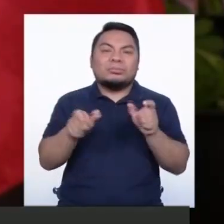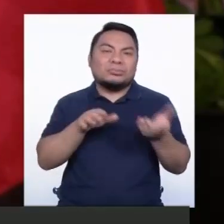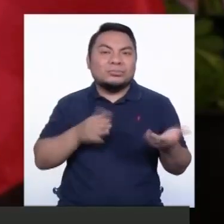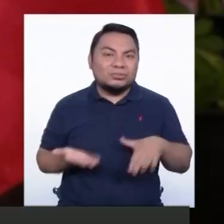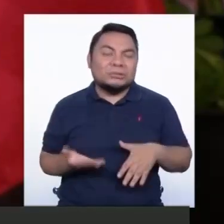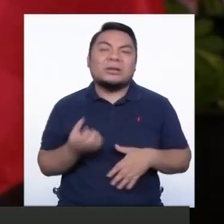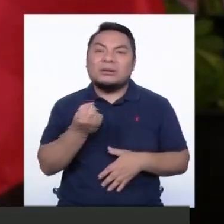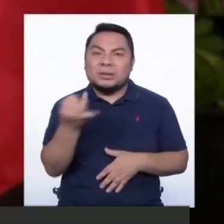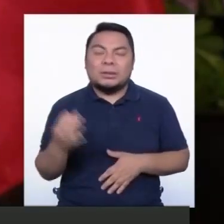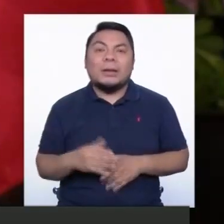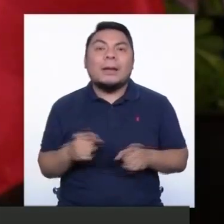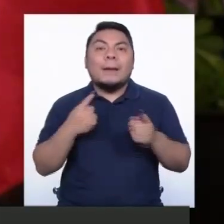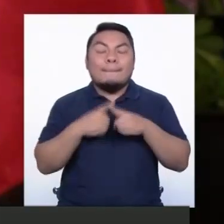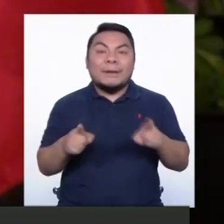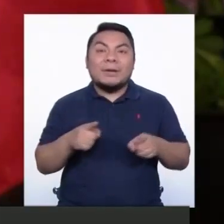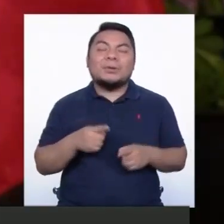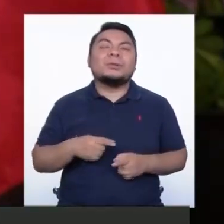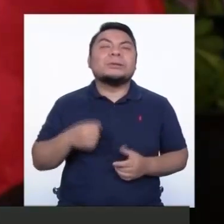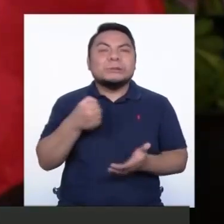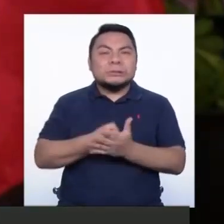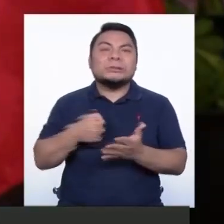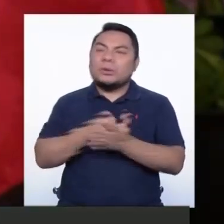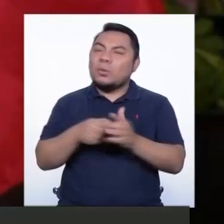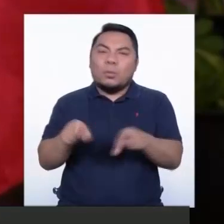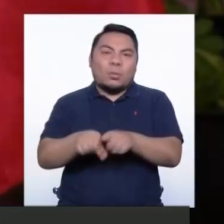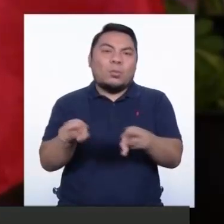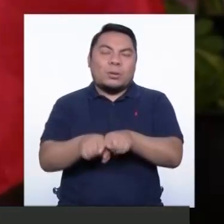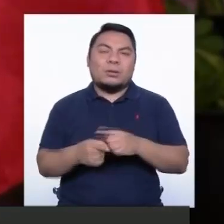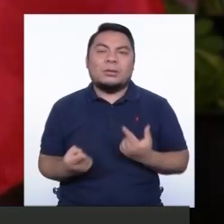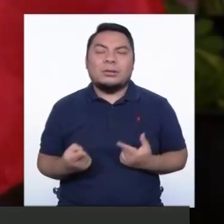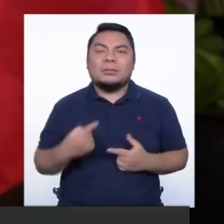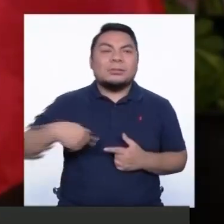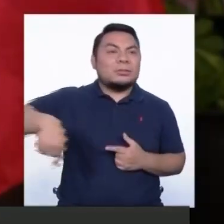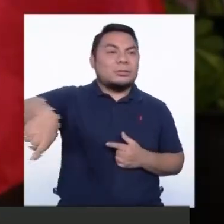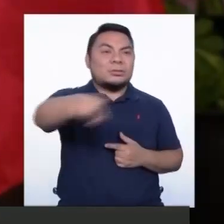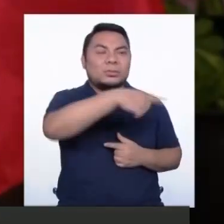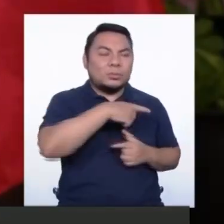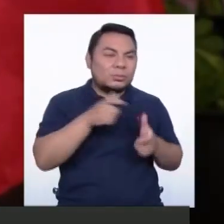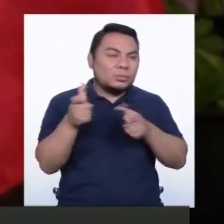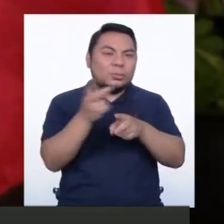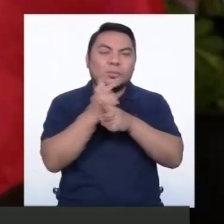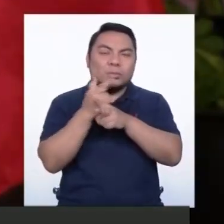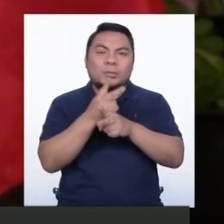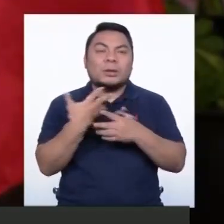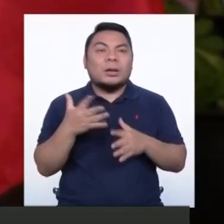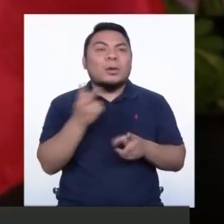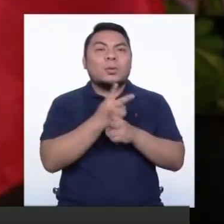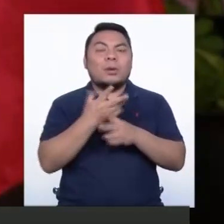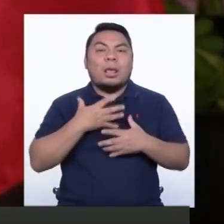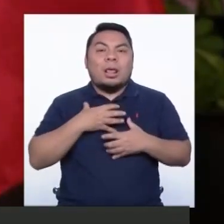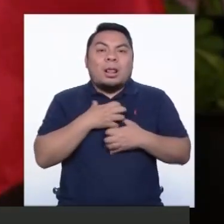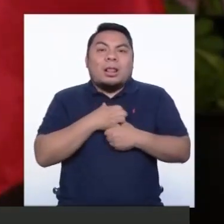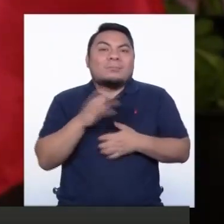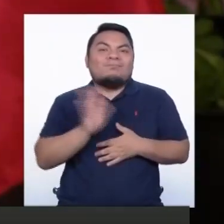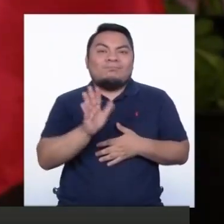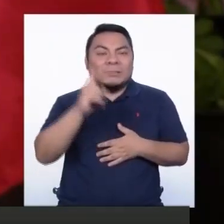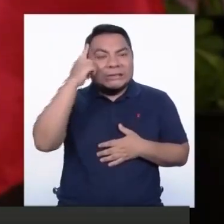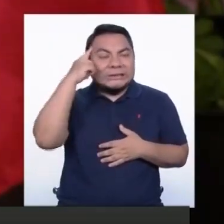disminuir el nivel de afectación que llegue a una complicación de la enfermedad que lleve a